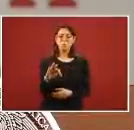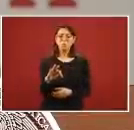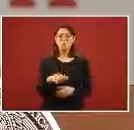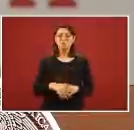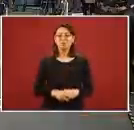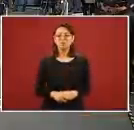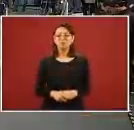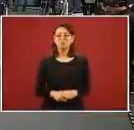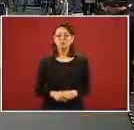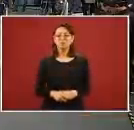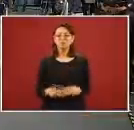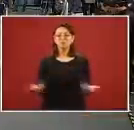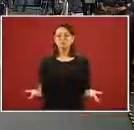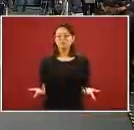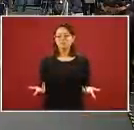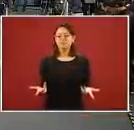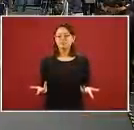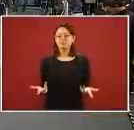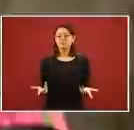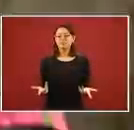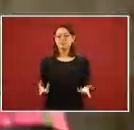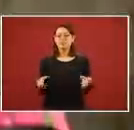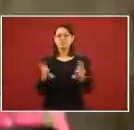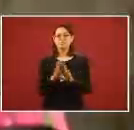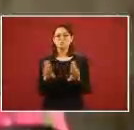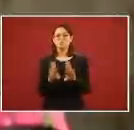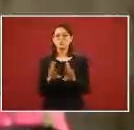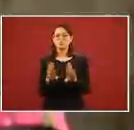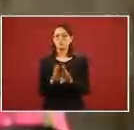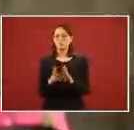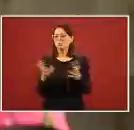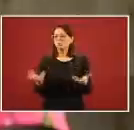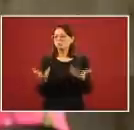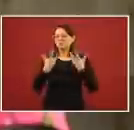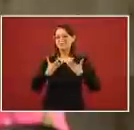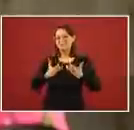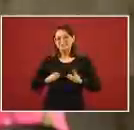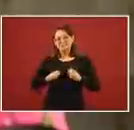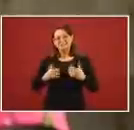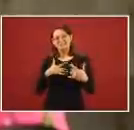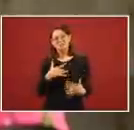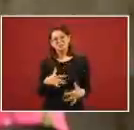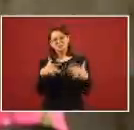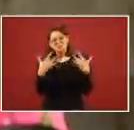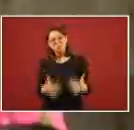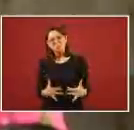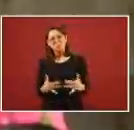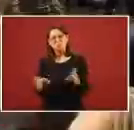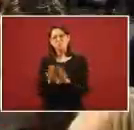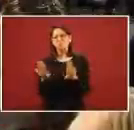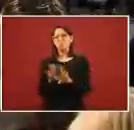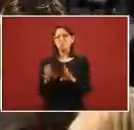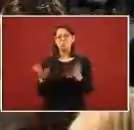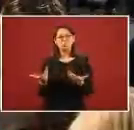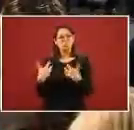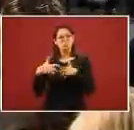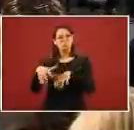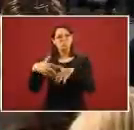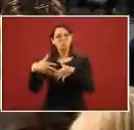manifestar el dolor que están viendo ante la naturaleza lo entiendo muy bien lo entiendo